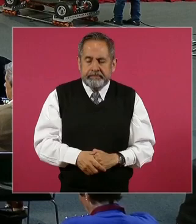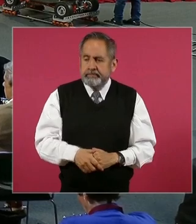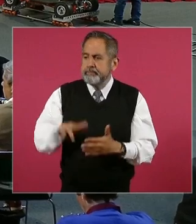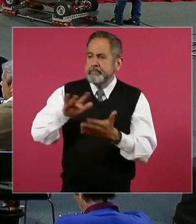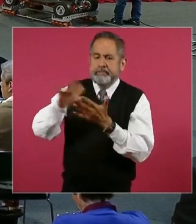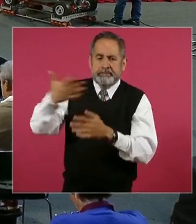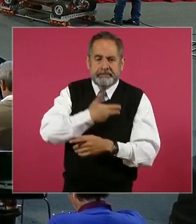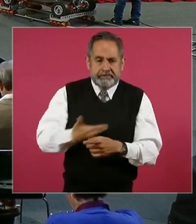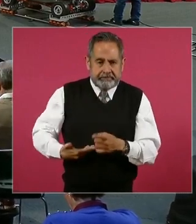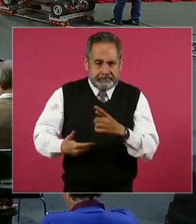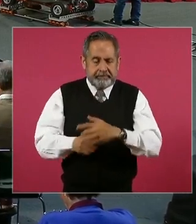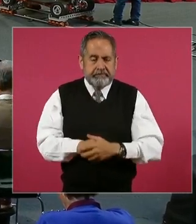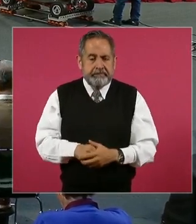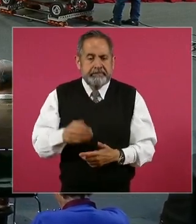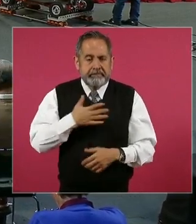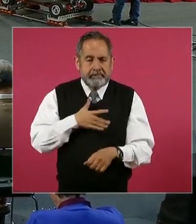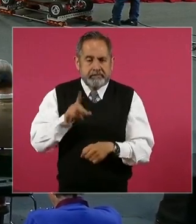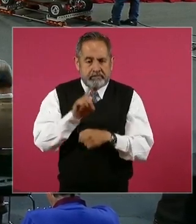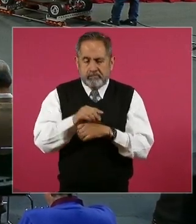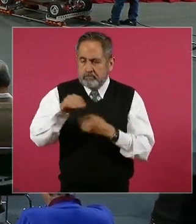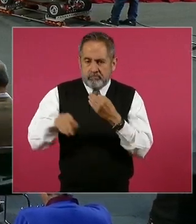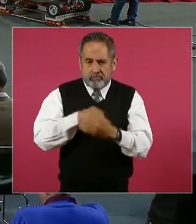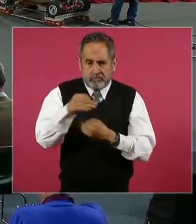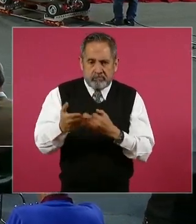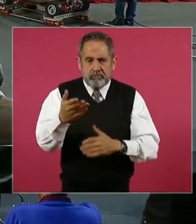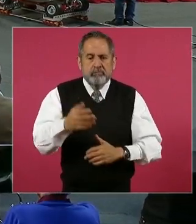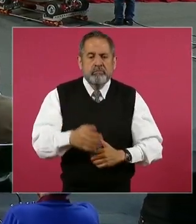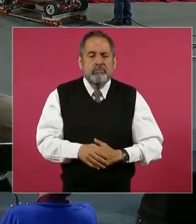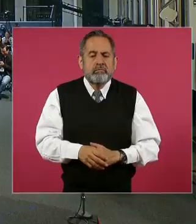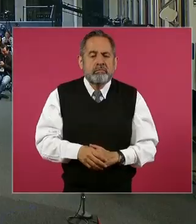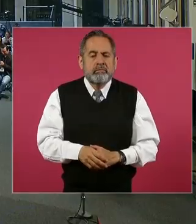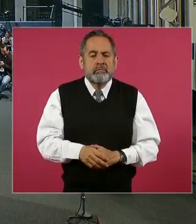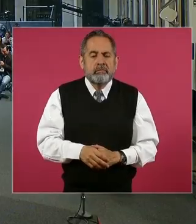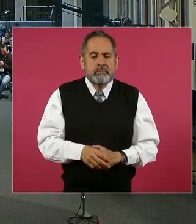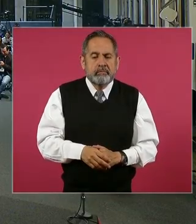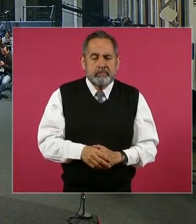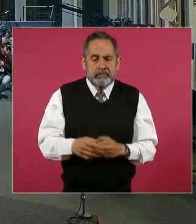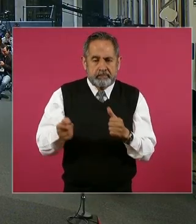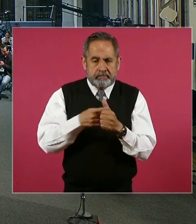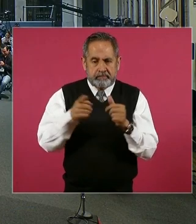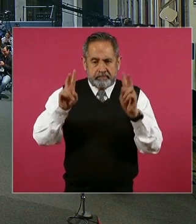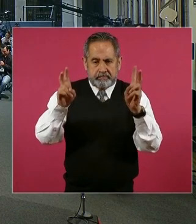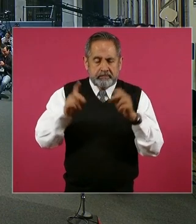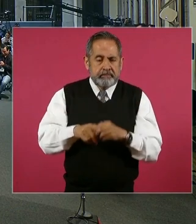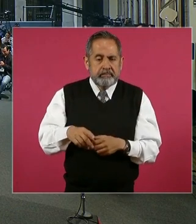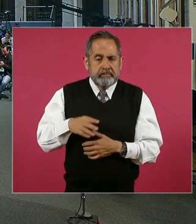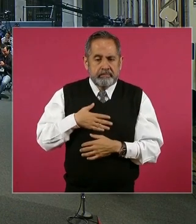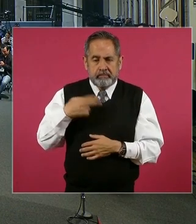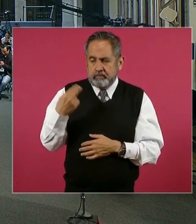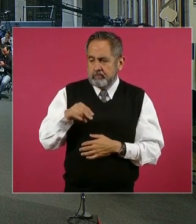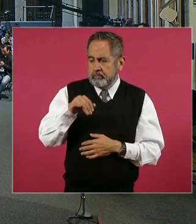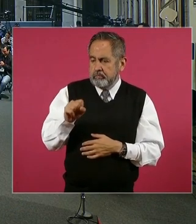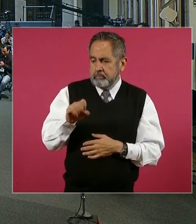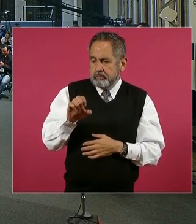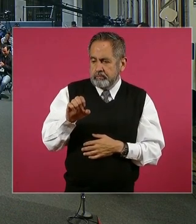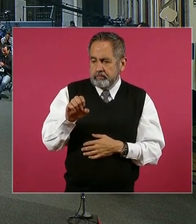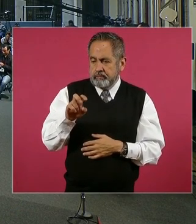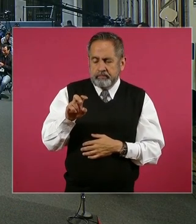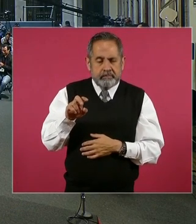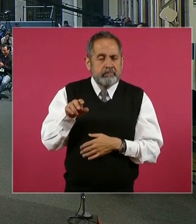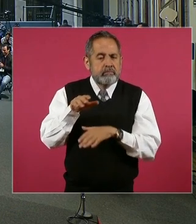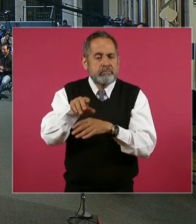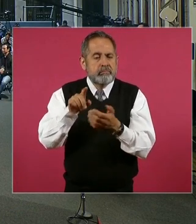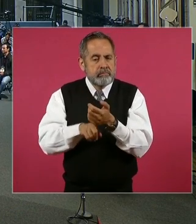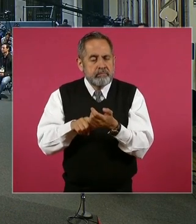Gracias Presidente buenos días a todos primer tema José sobrevilla noreste